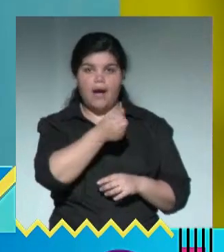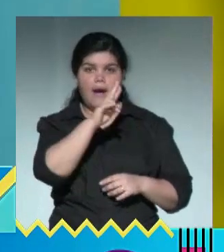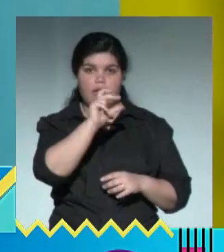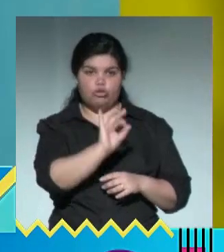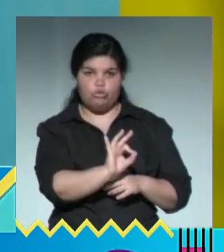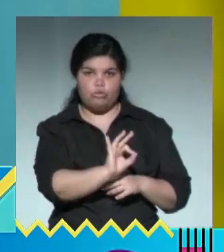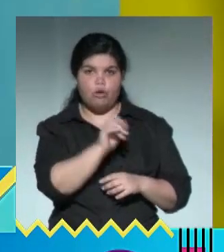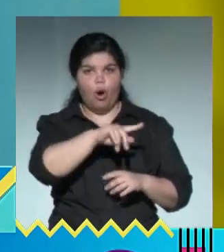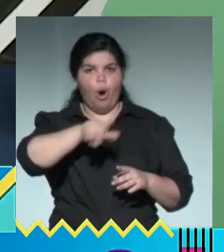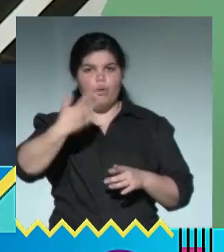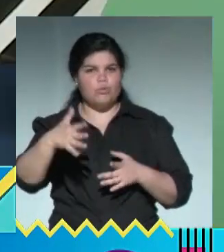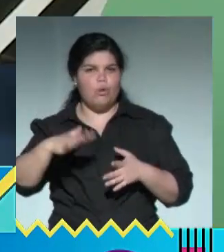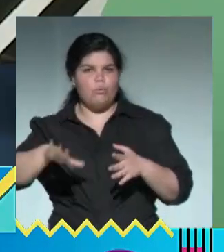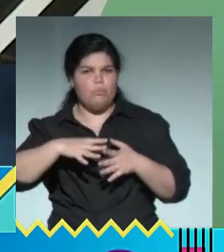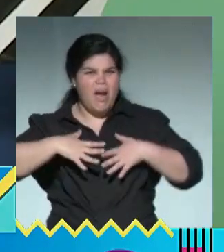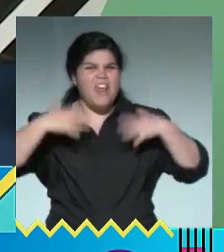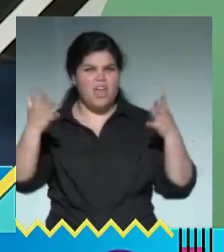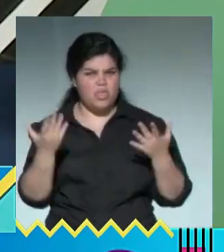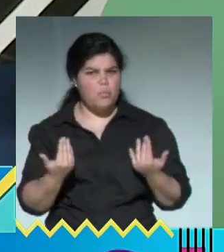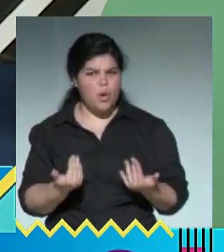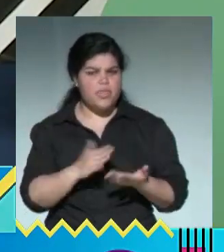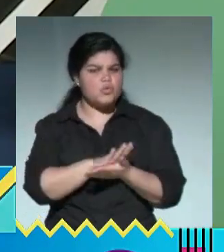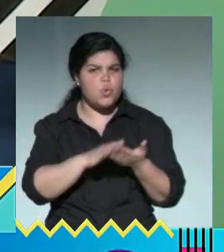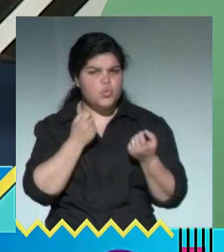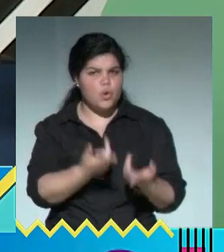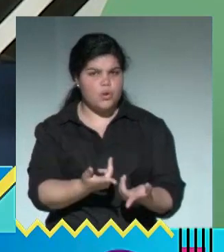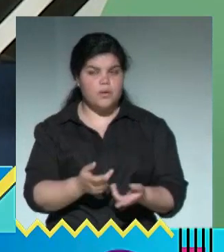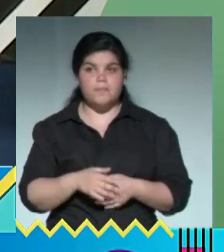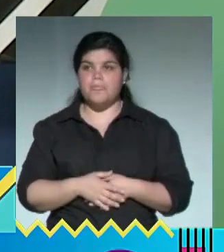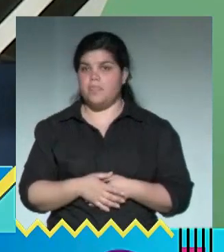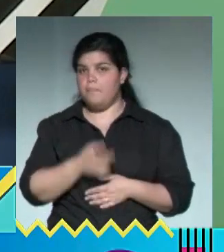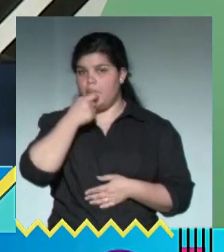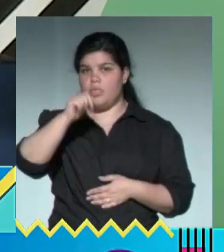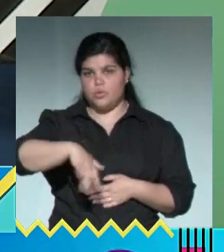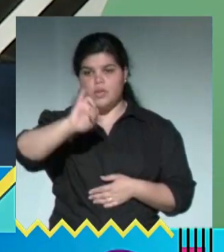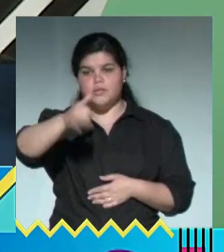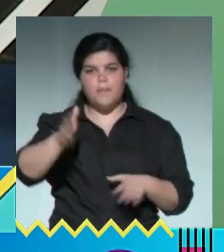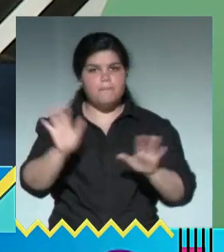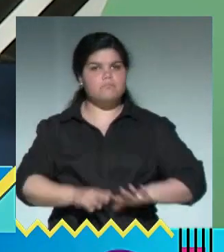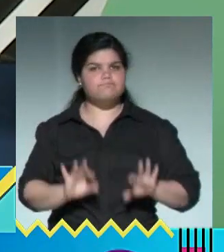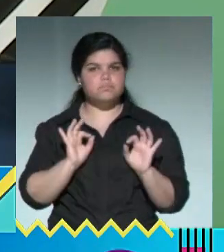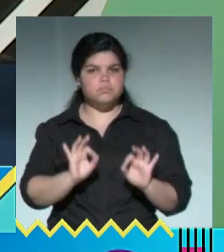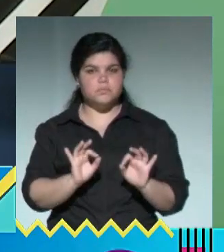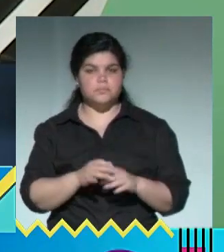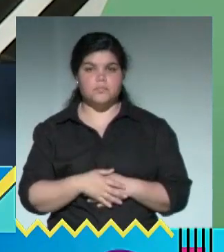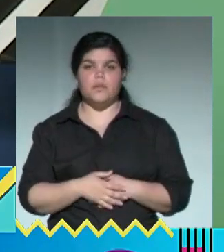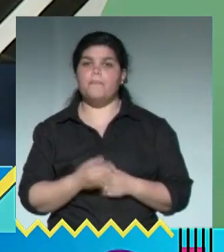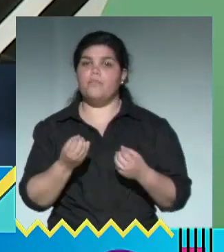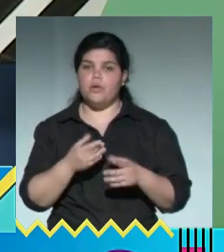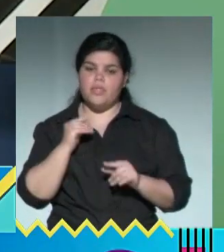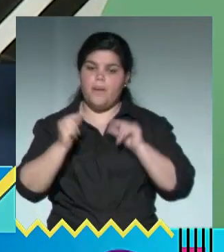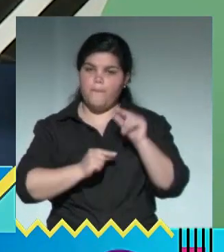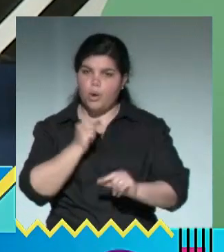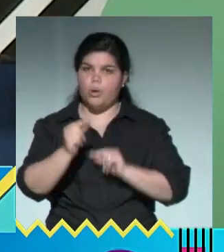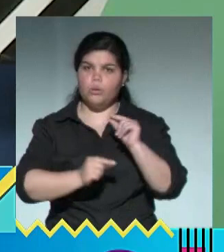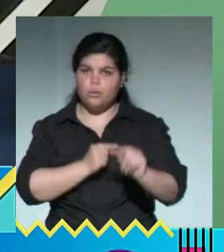otra manera. Bueno, lo primero que diría es que la provincia está en condiciones. Y está en condiciones porque ha ido mejorando tiempo